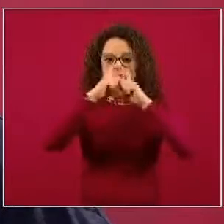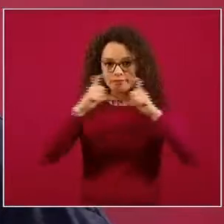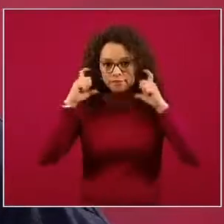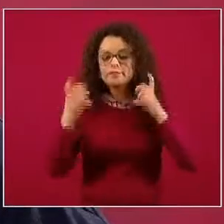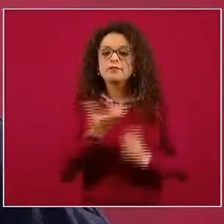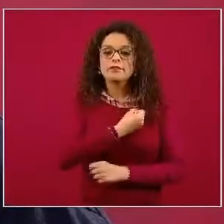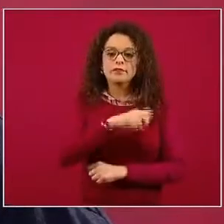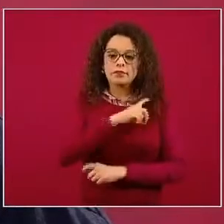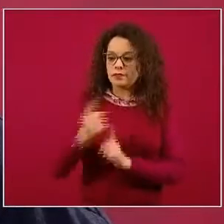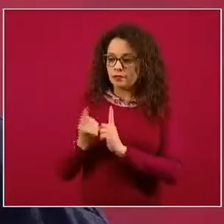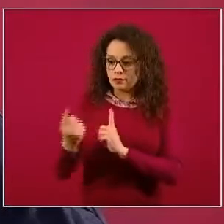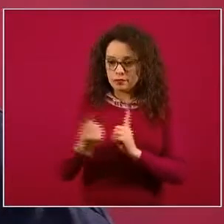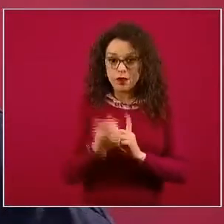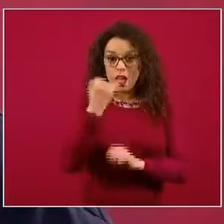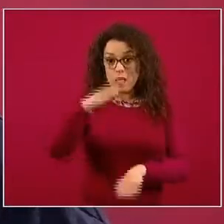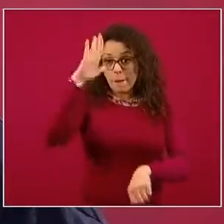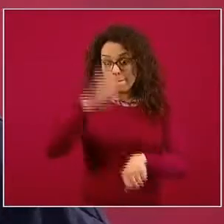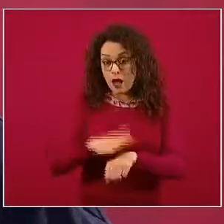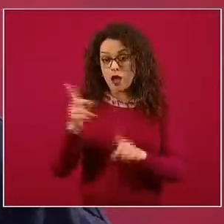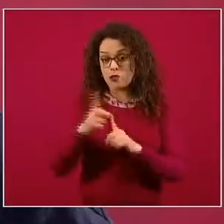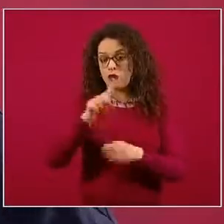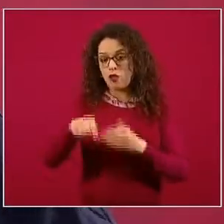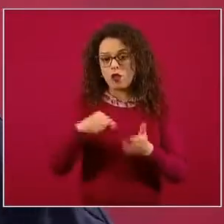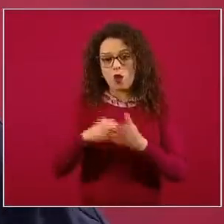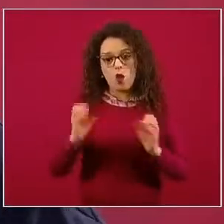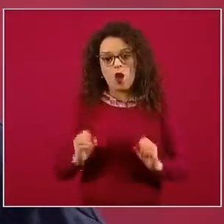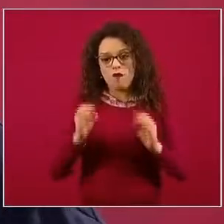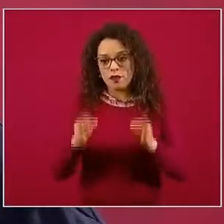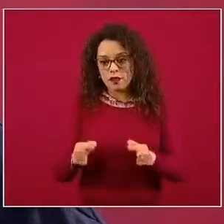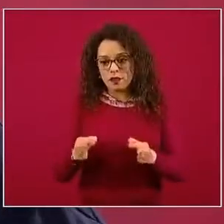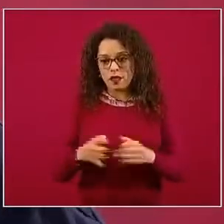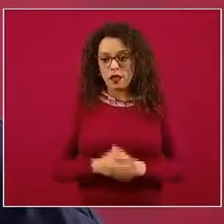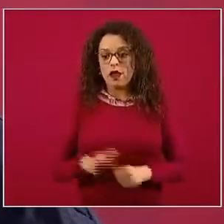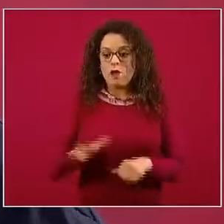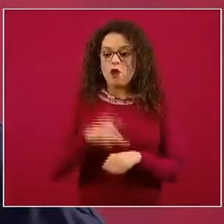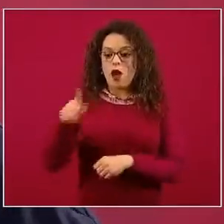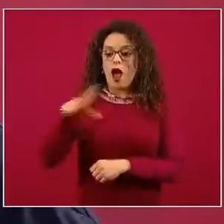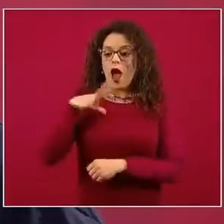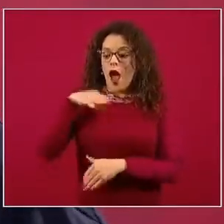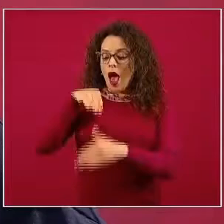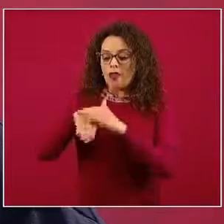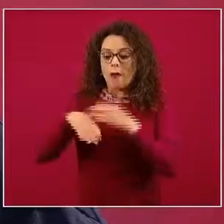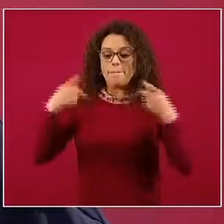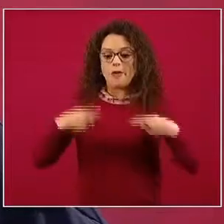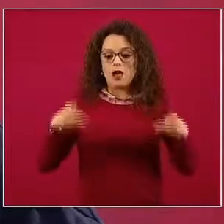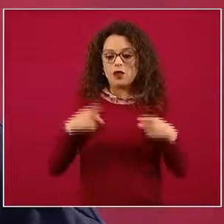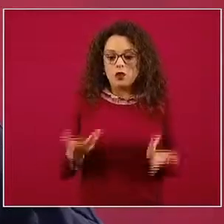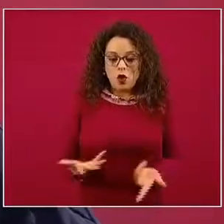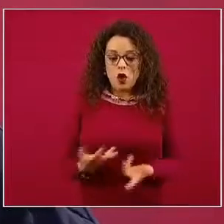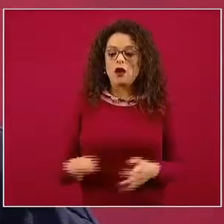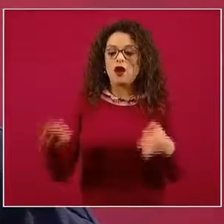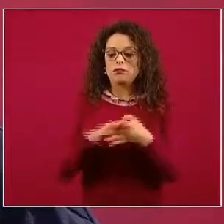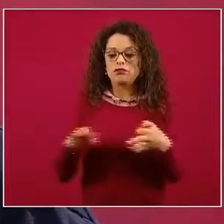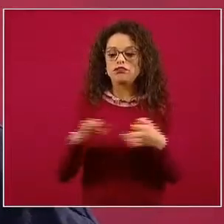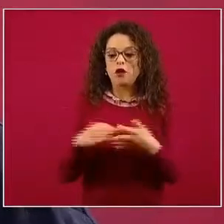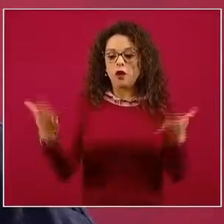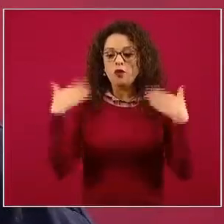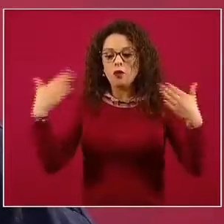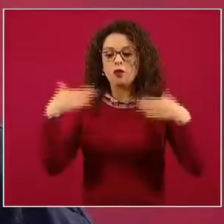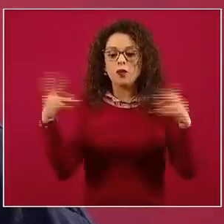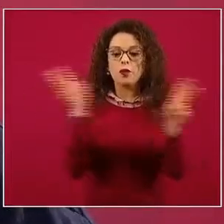cubrebocas, sobre todo en oficinas en donde integran varios módulos, hay personas al interior, la ventilación constante de las